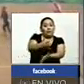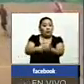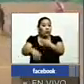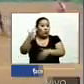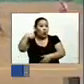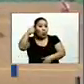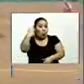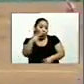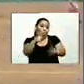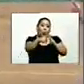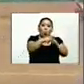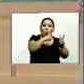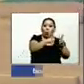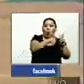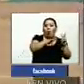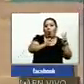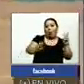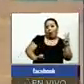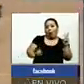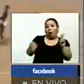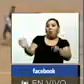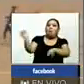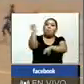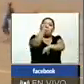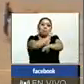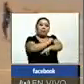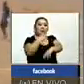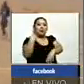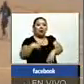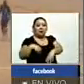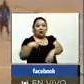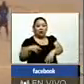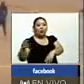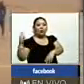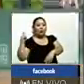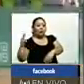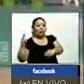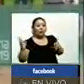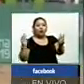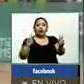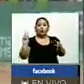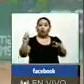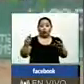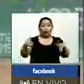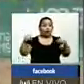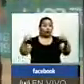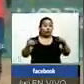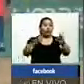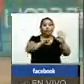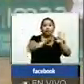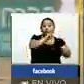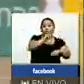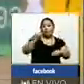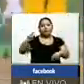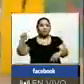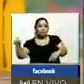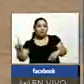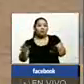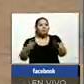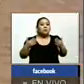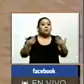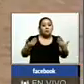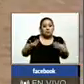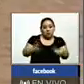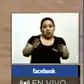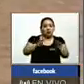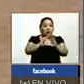y Tato perdieron contra la dupla argentina de Nicolás Capogrosso y Julián Assad en dos sets por 12-21 y 12-21. Mientras que